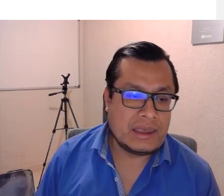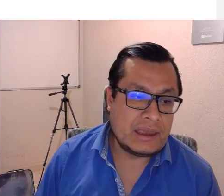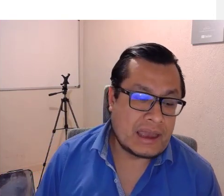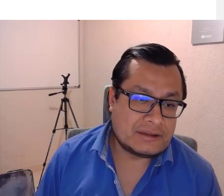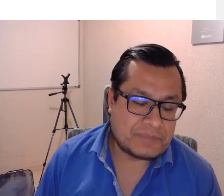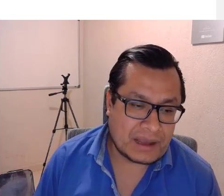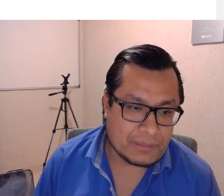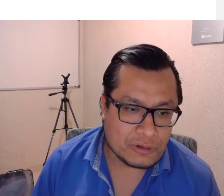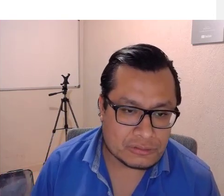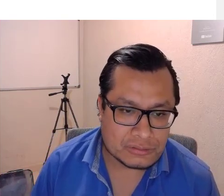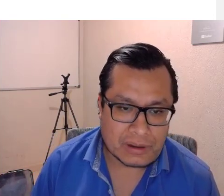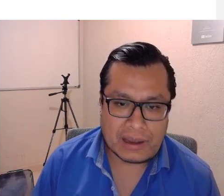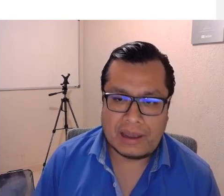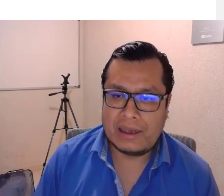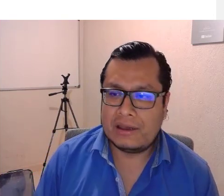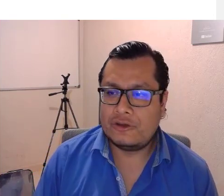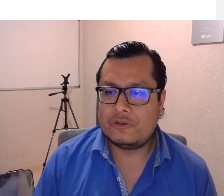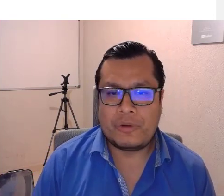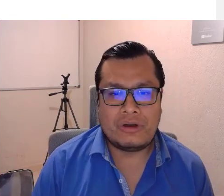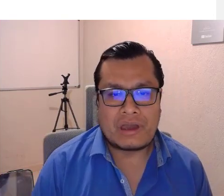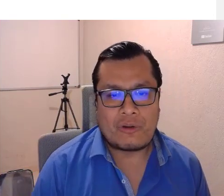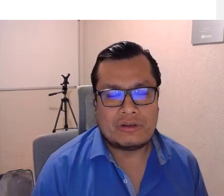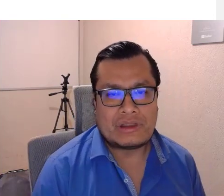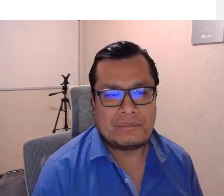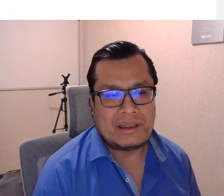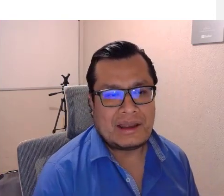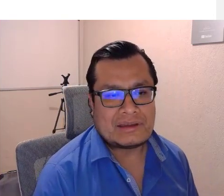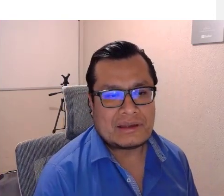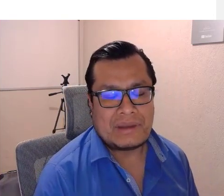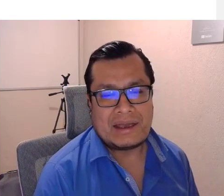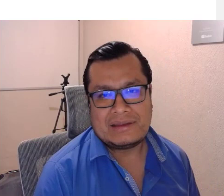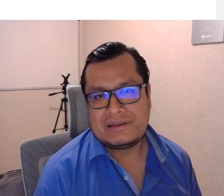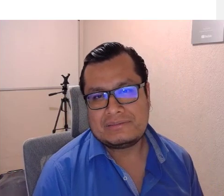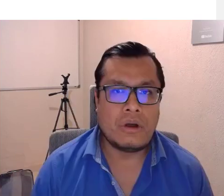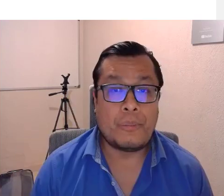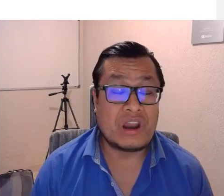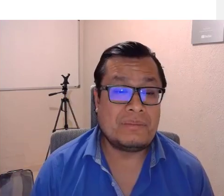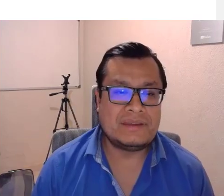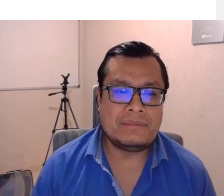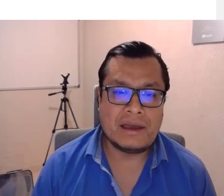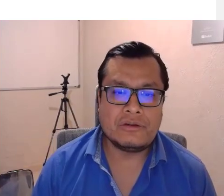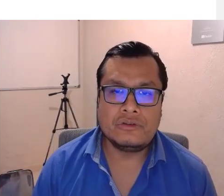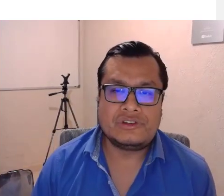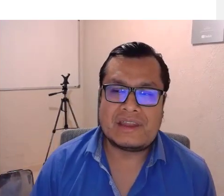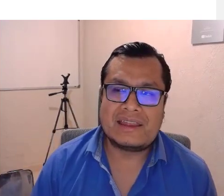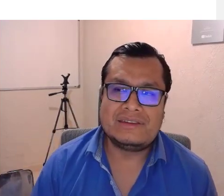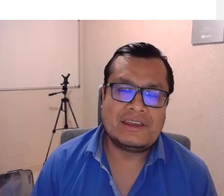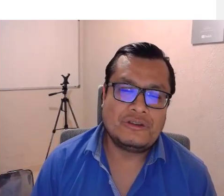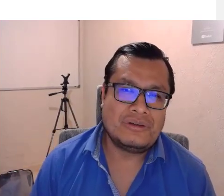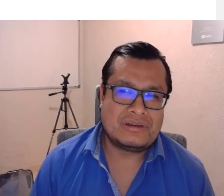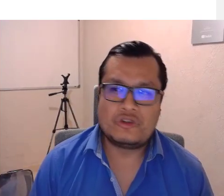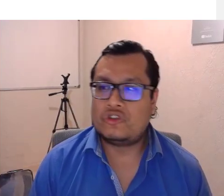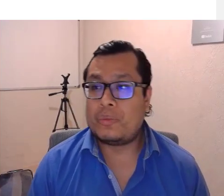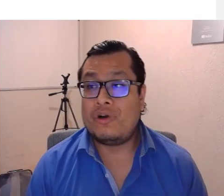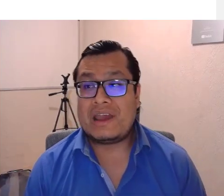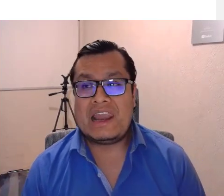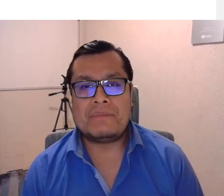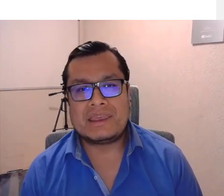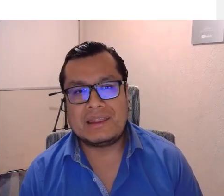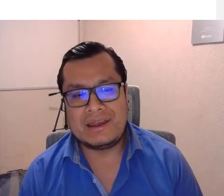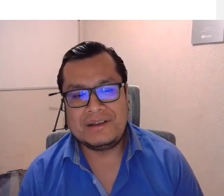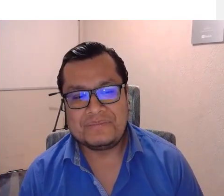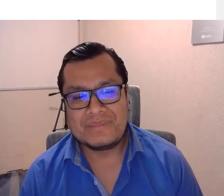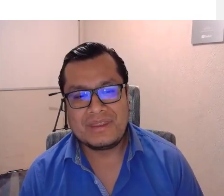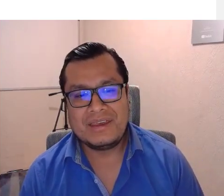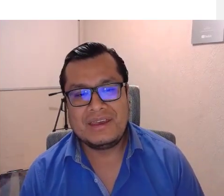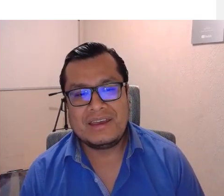y esperemos yo supongo que cuando termine las asambleas o por el mes de mayo nos estarán diciendo yo supongo que en la